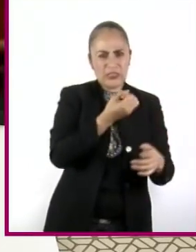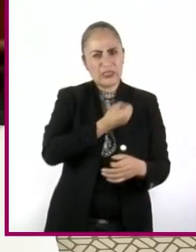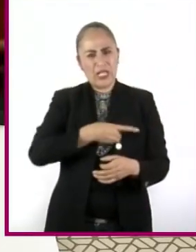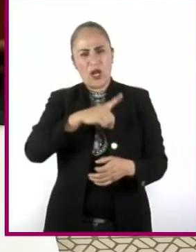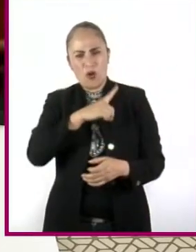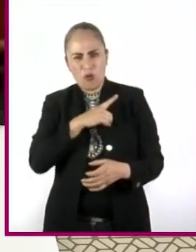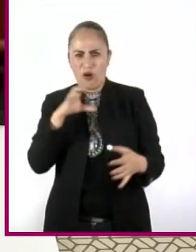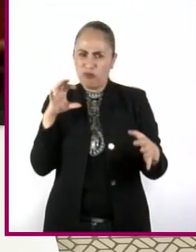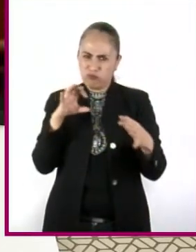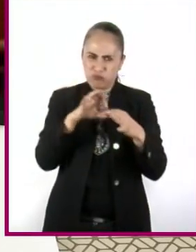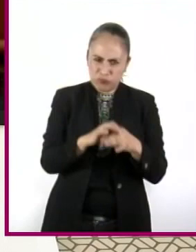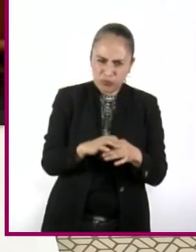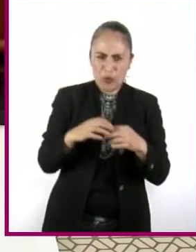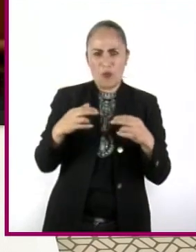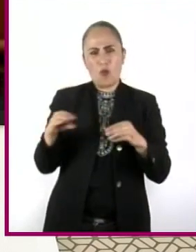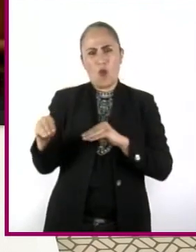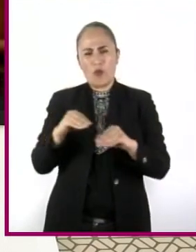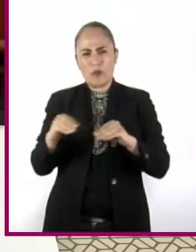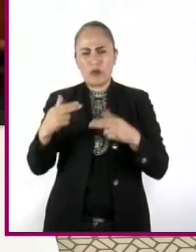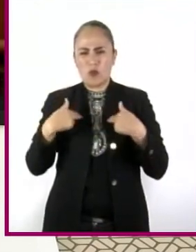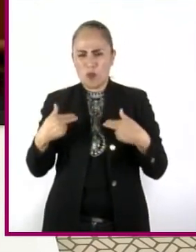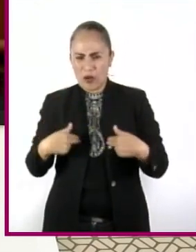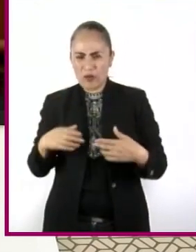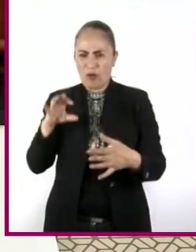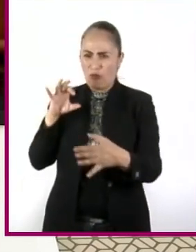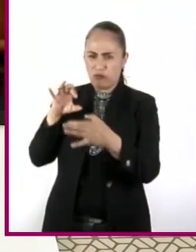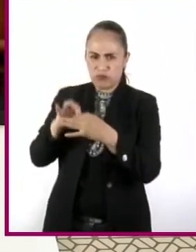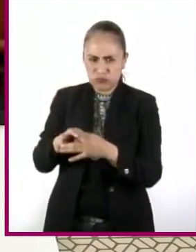humano, para constituir un sistema que está en